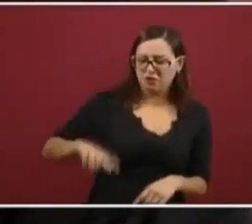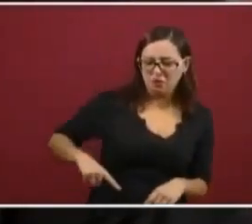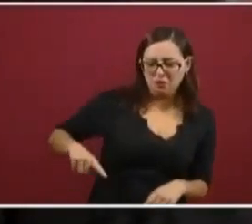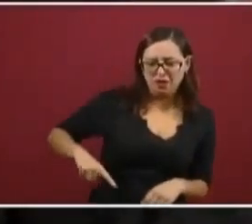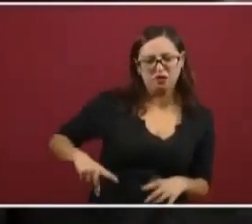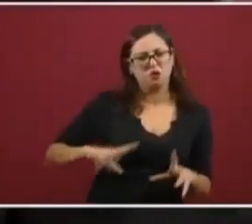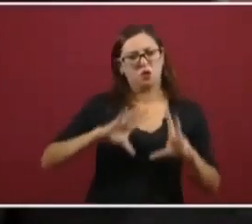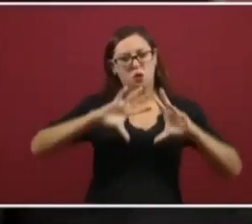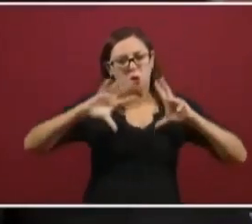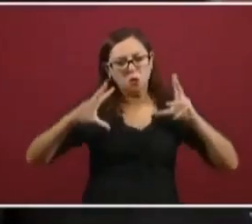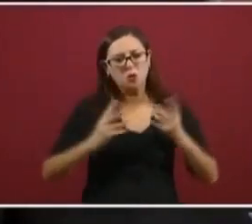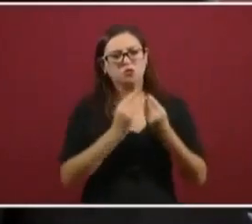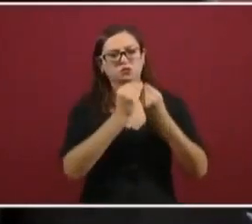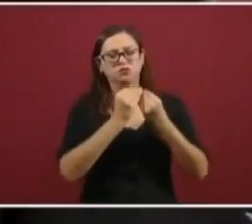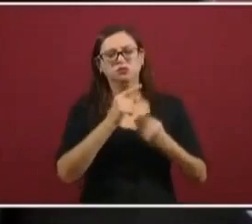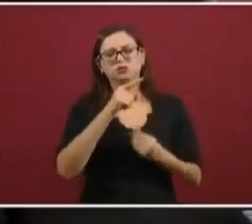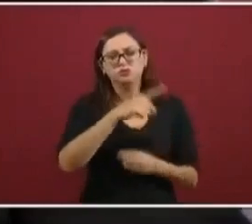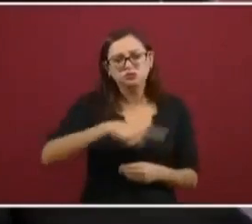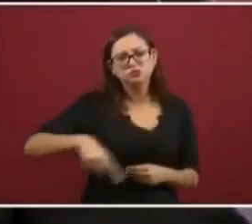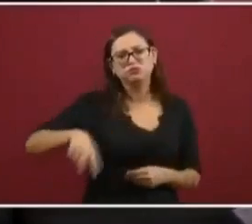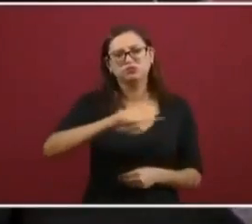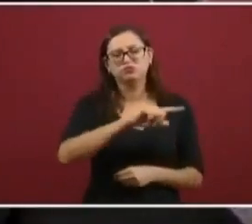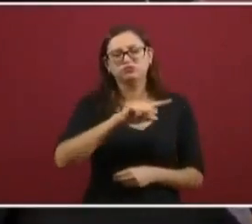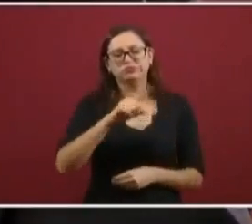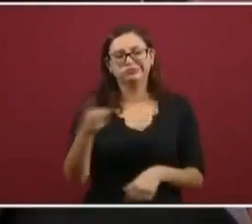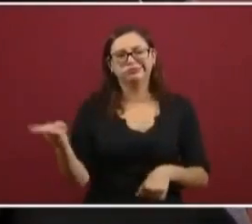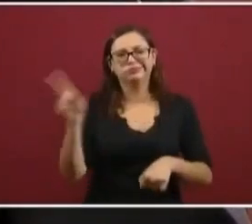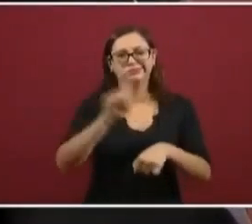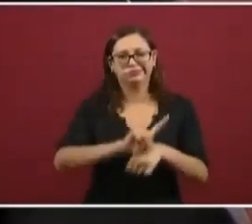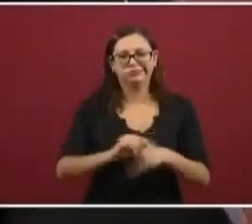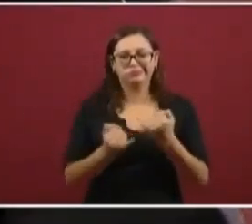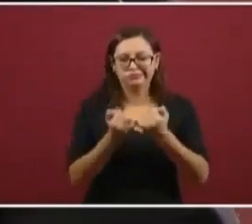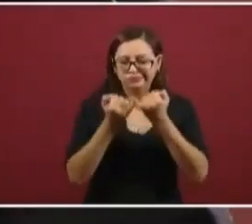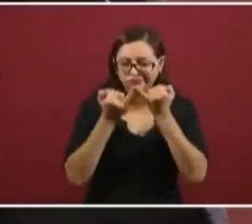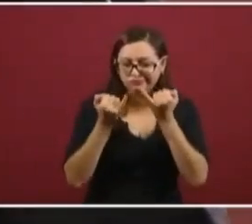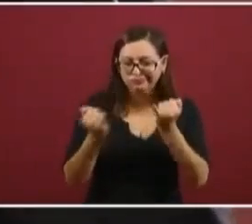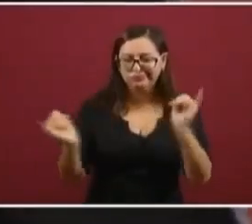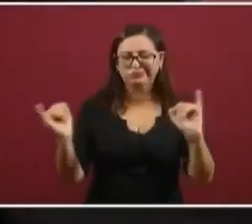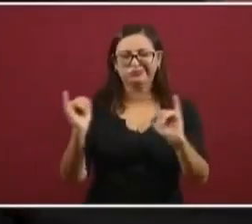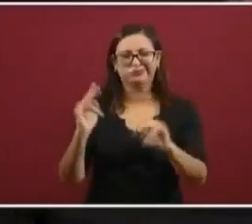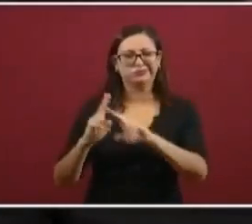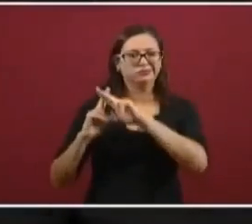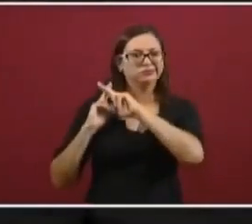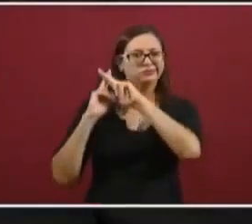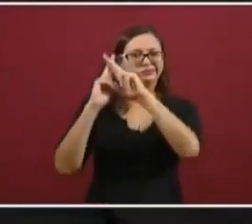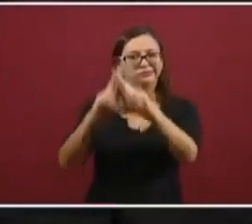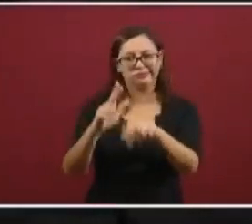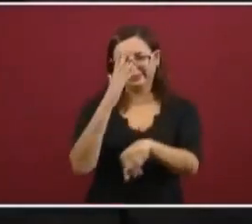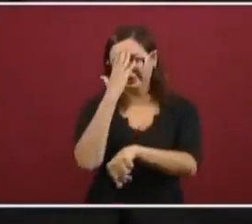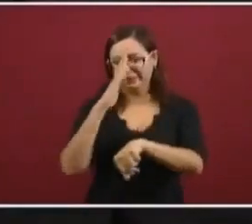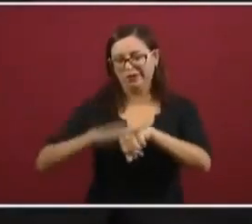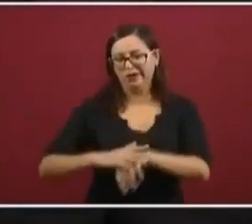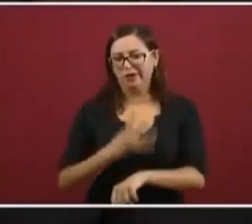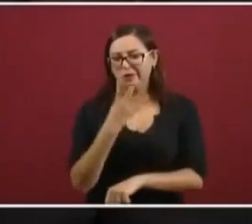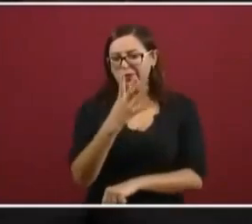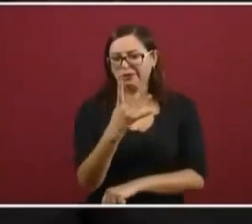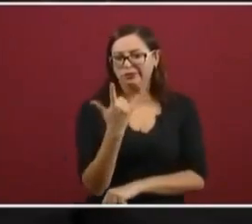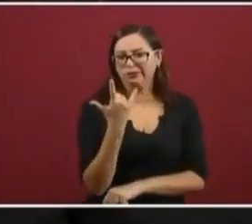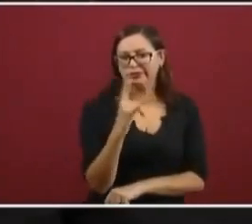Unidos por este día histórico 4 de